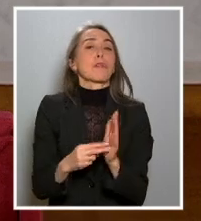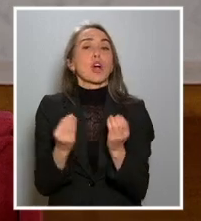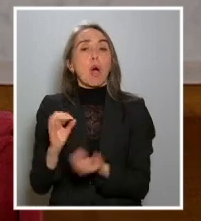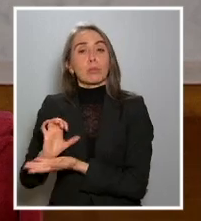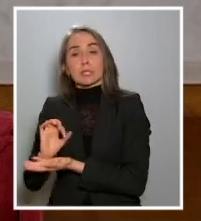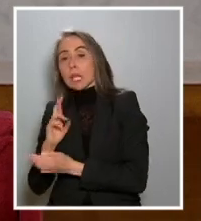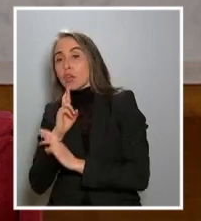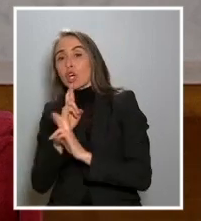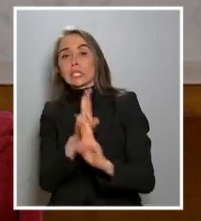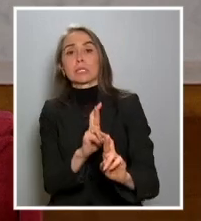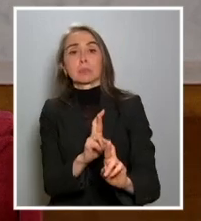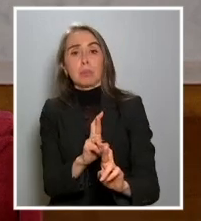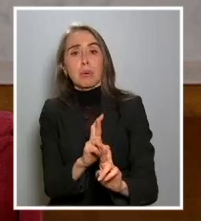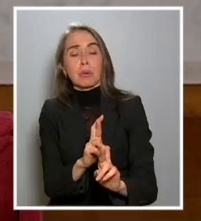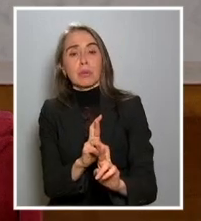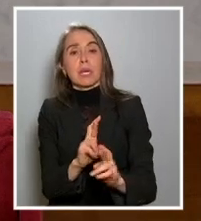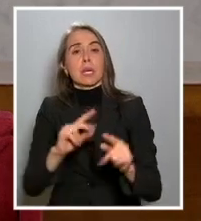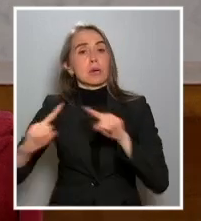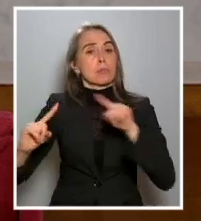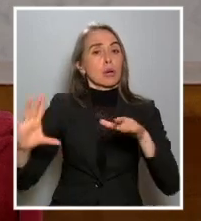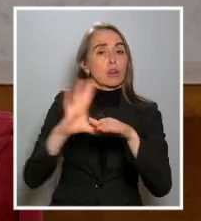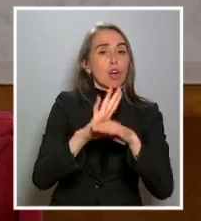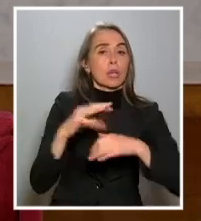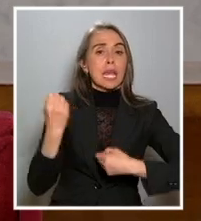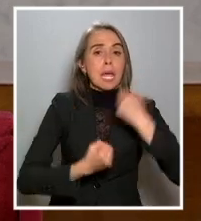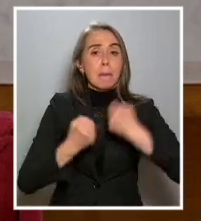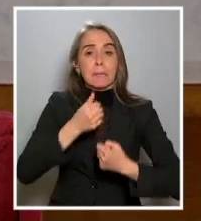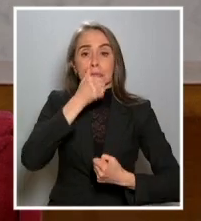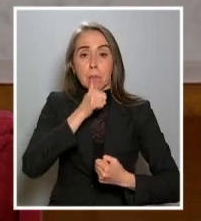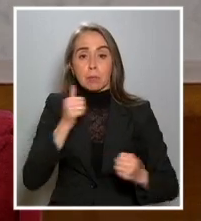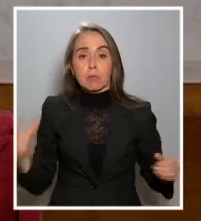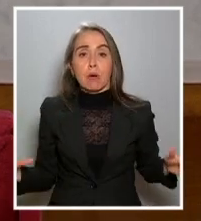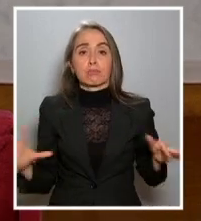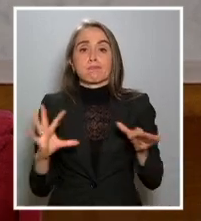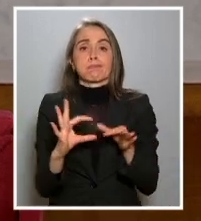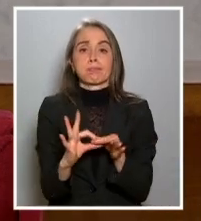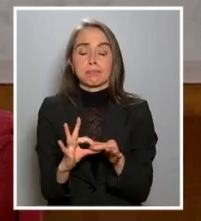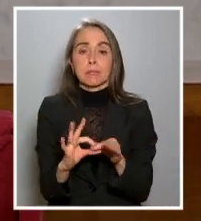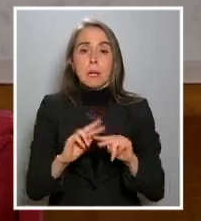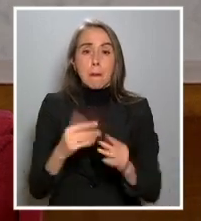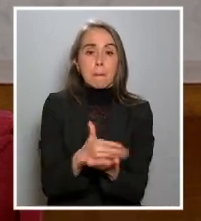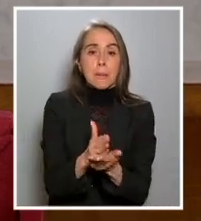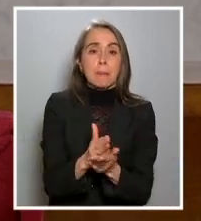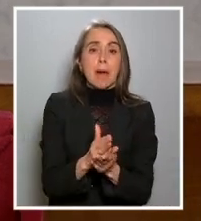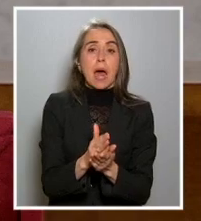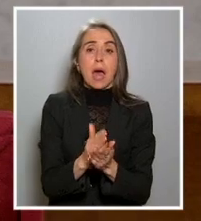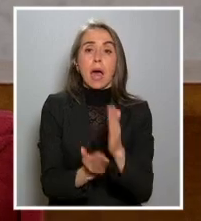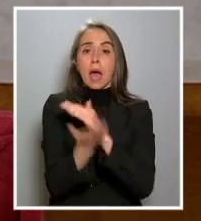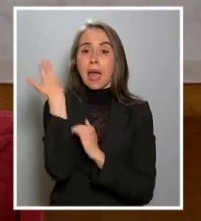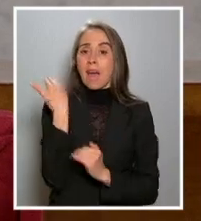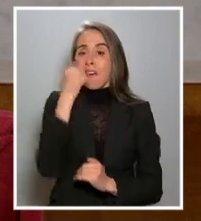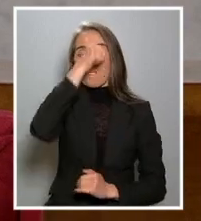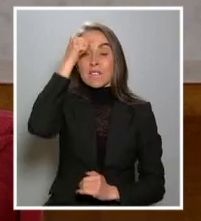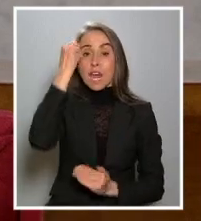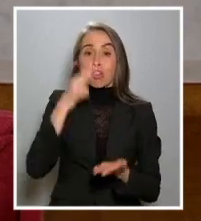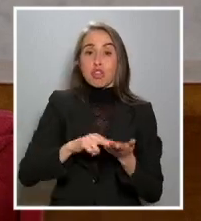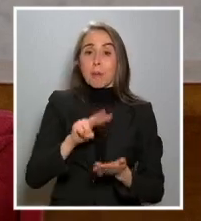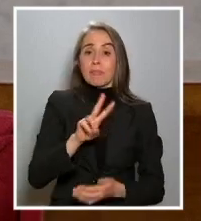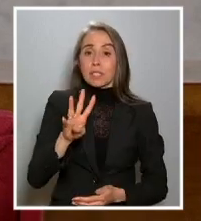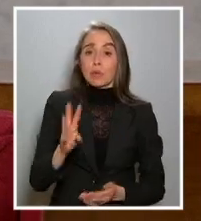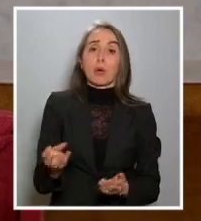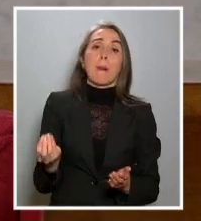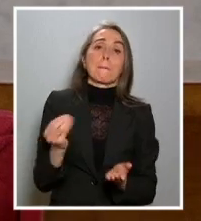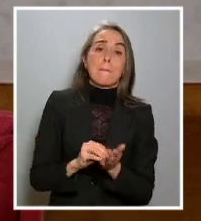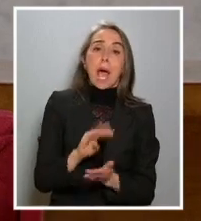respuesta del Estado, así como la coordinación con la empresa privada. En preparación para el verano recién pasado, aumentamos